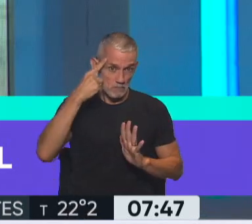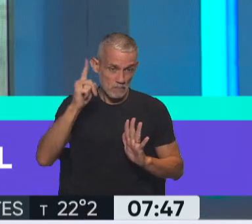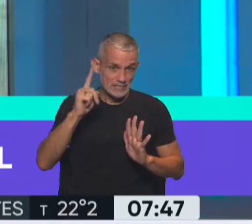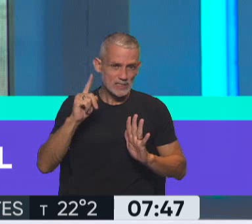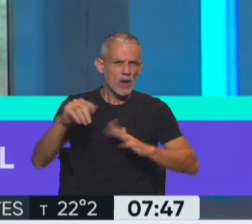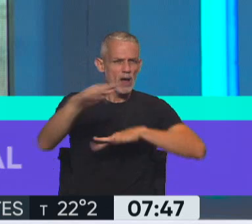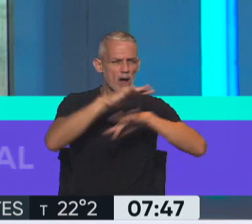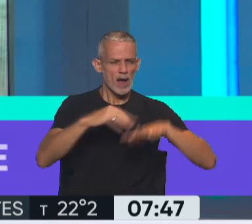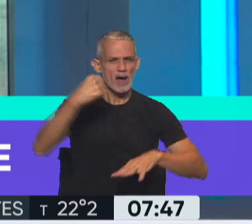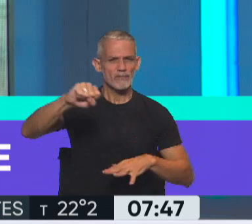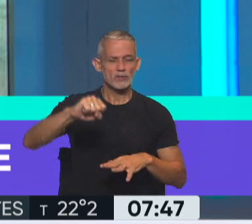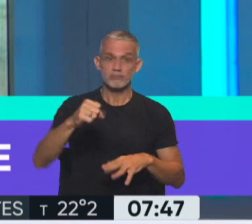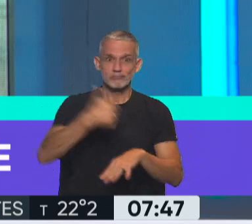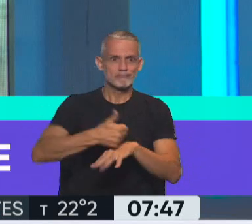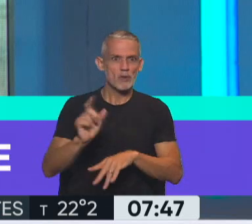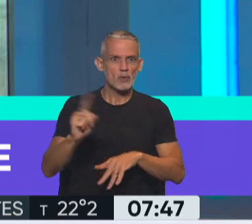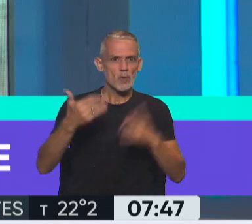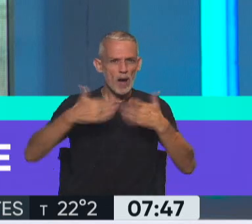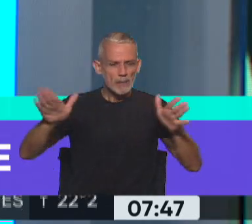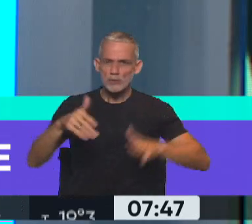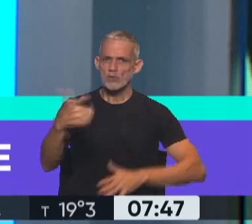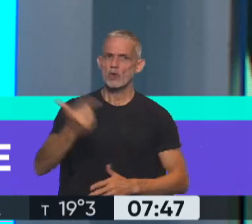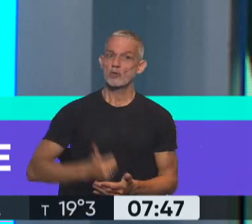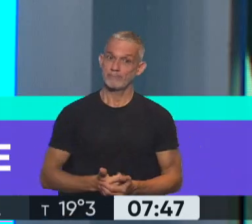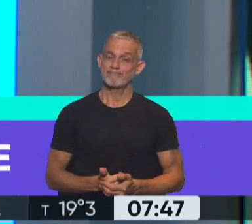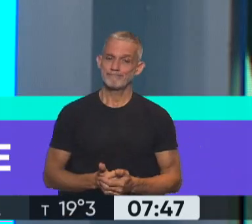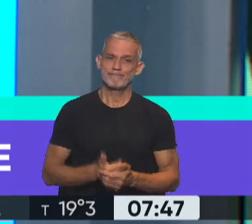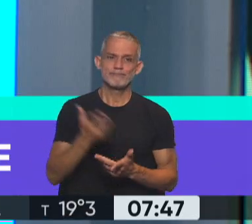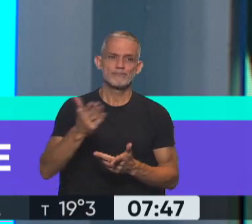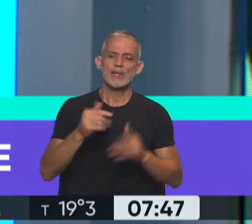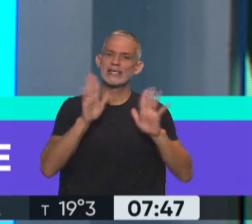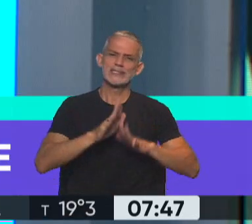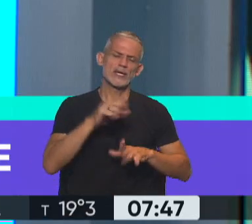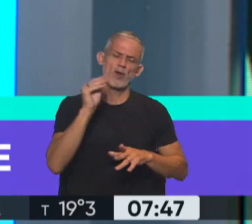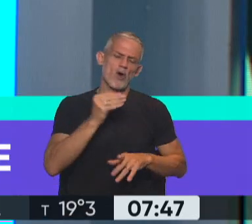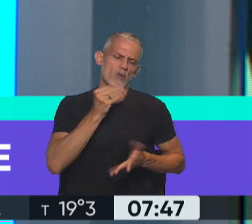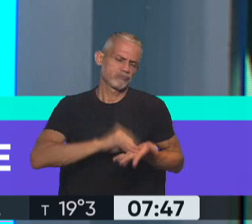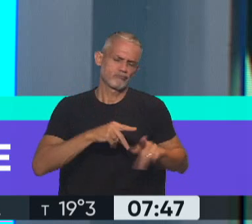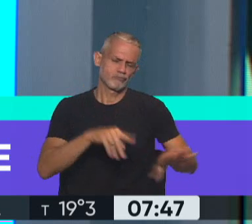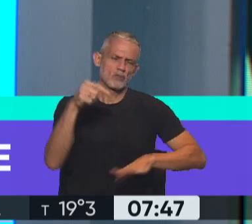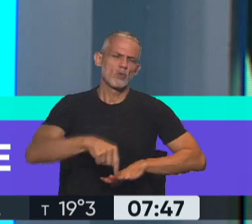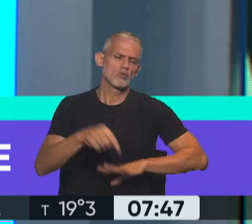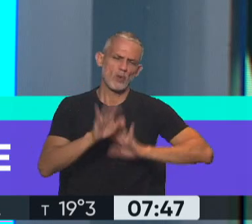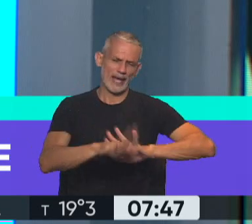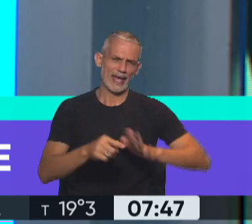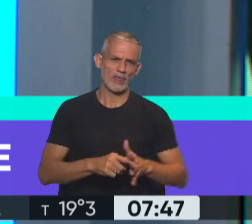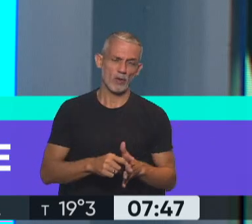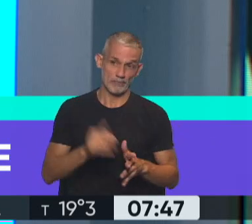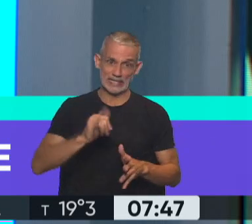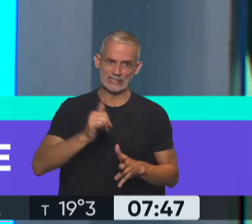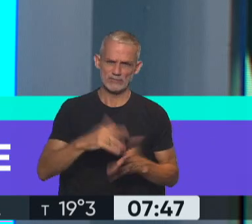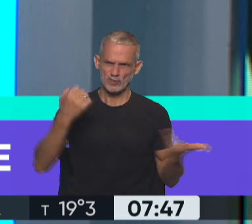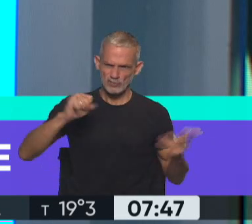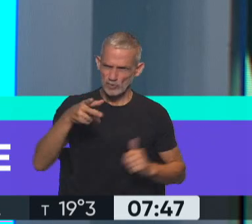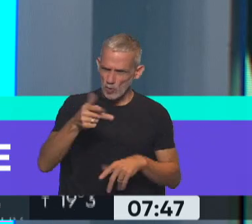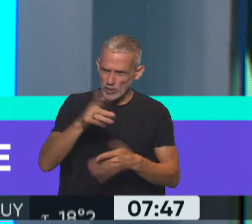finalmente es lo que sucedió. No estuvo en la apertura de sesiones ordinarias. Finalmente sucedió, bueno, se quedó en el sur. Sí es cierto que hizo mucho ruido la ausencia